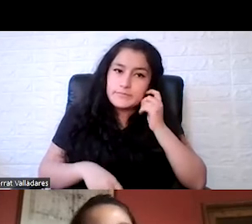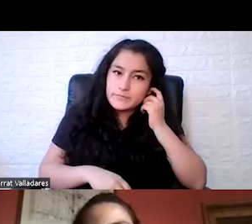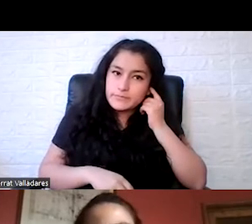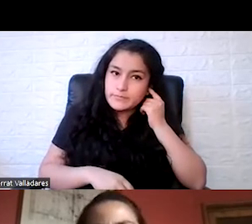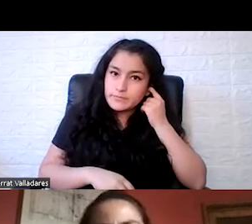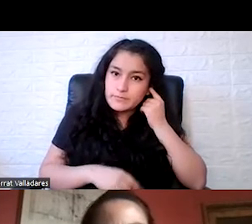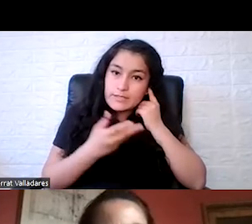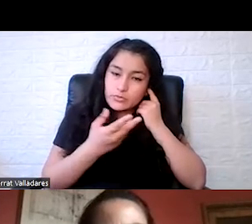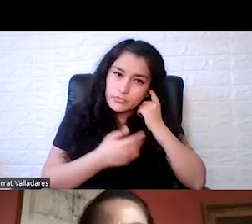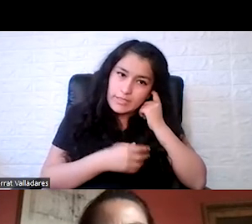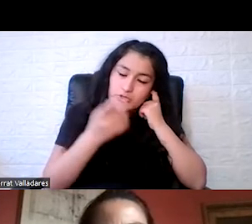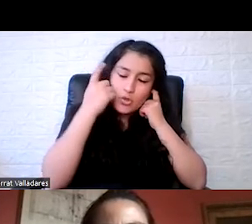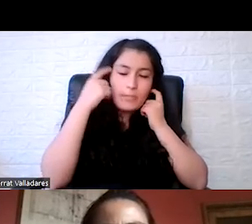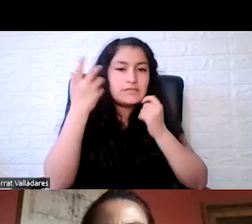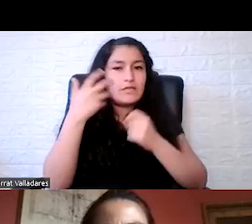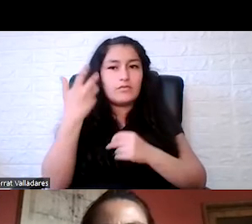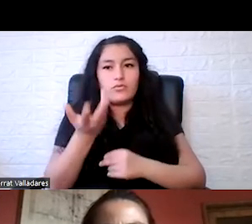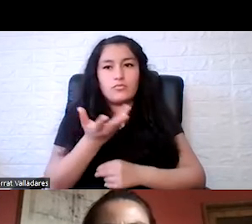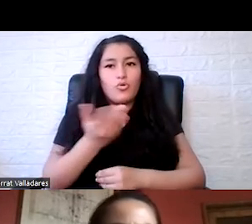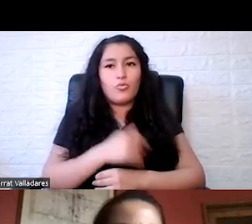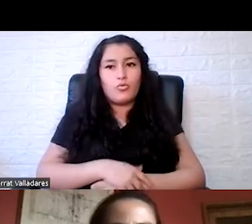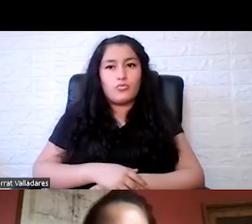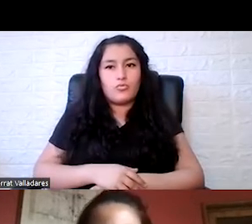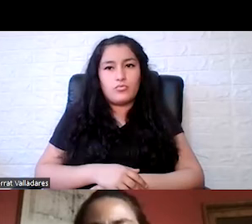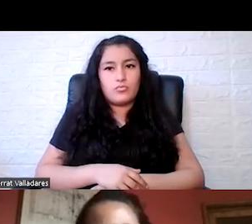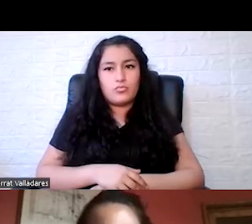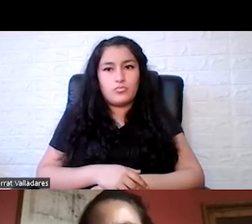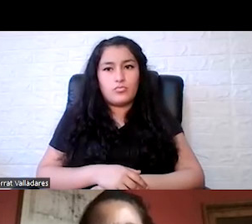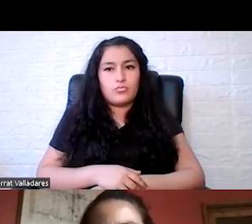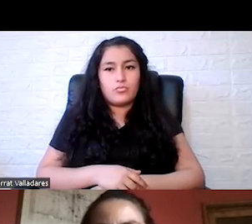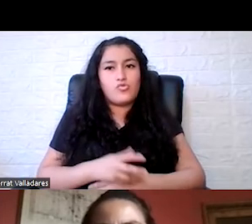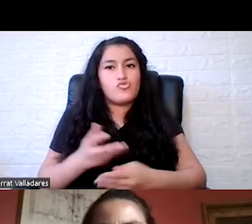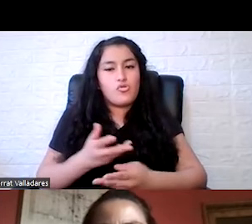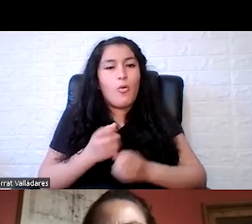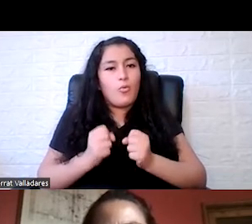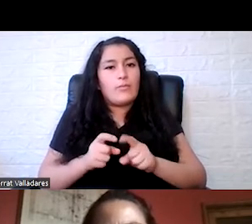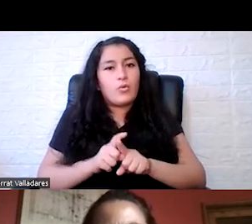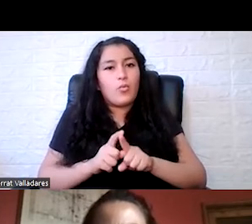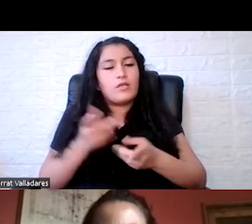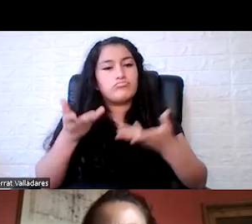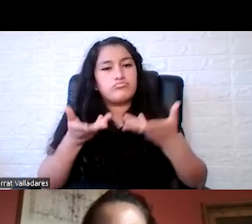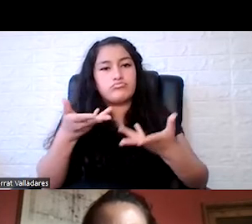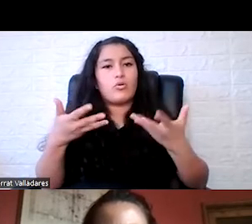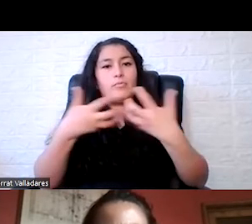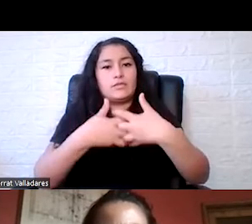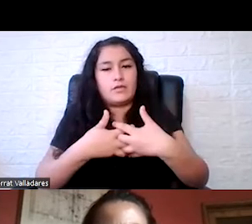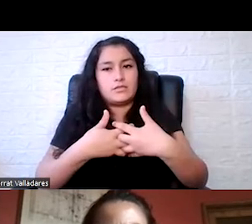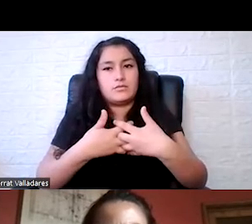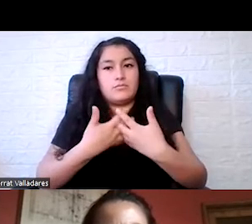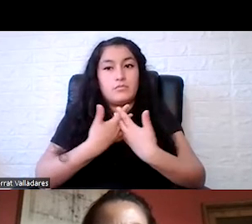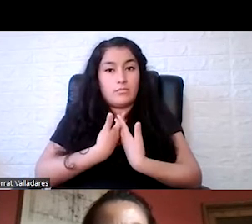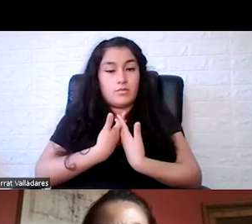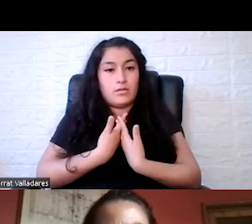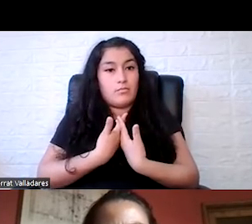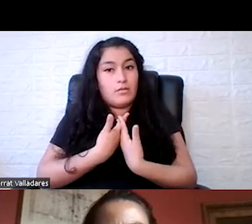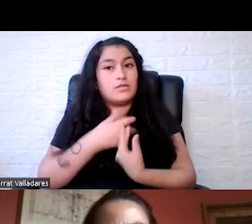Sí, eso, como que me quedé pensando harto en eso, como que cómo se puede compatibilizar eso. Para mí es una